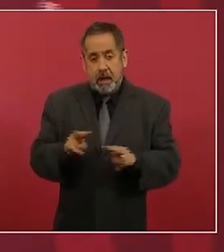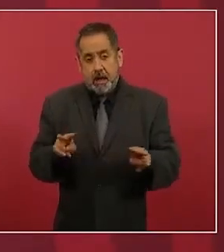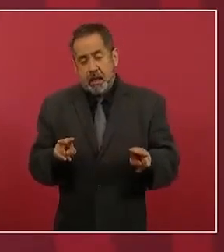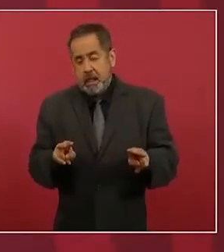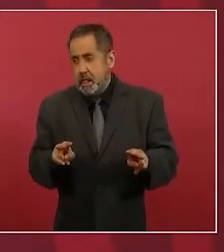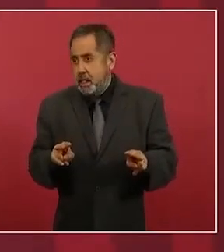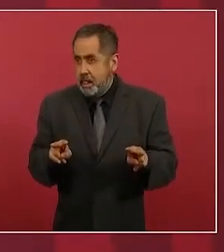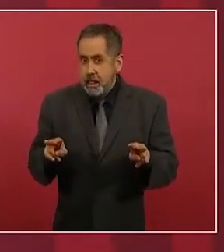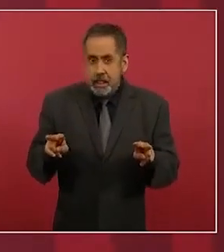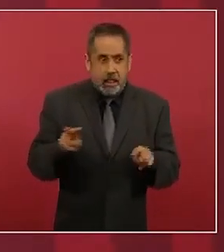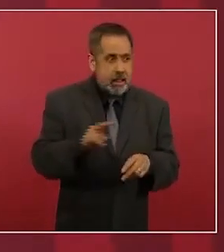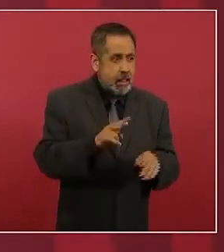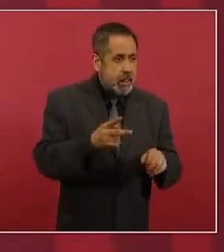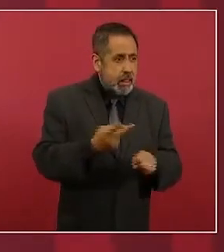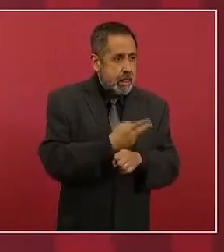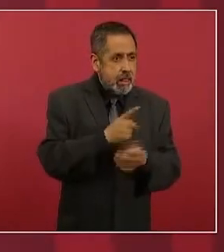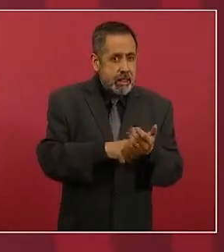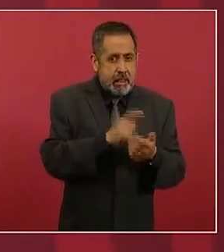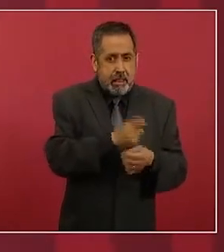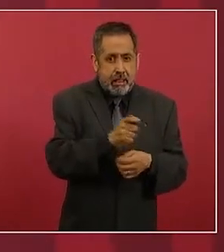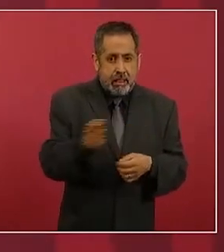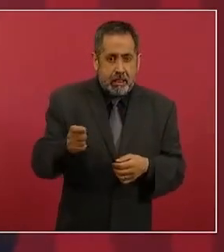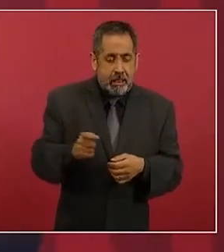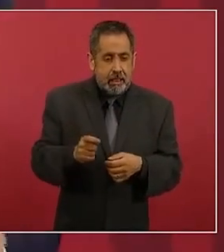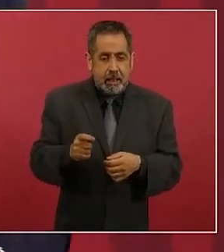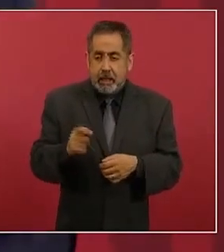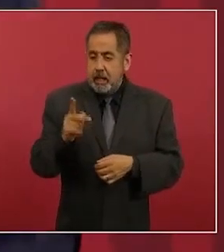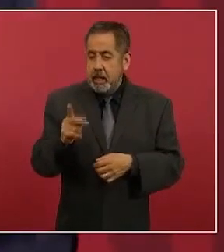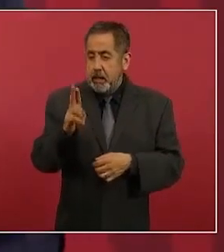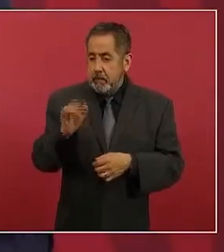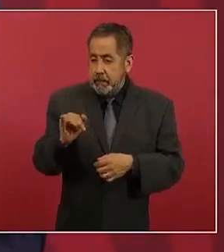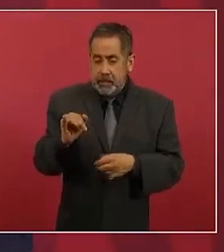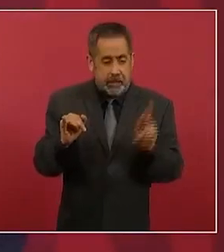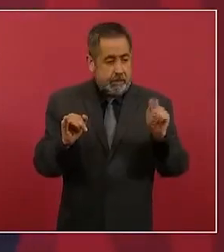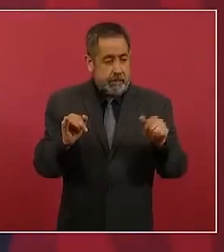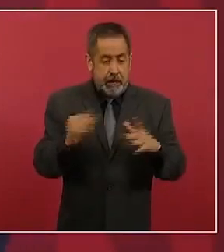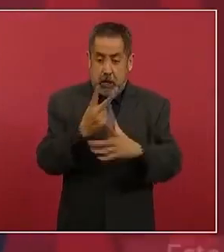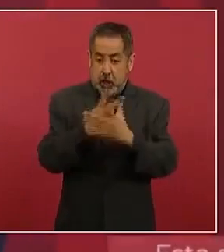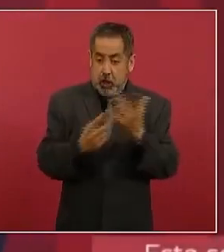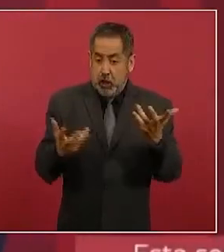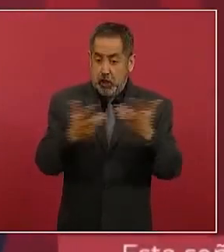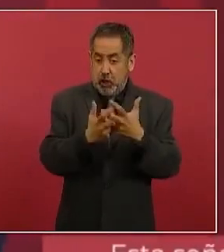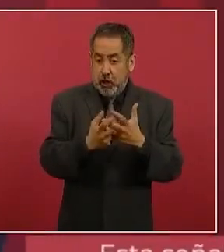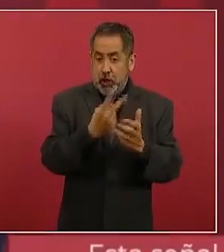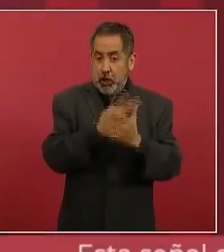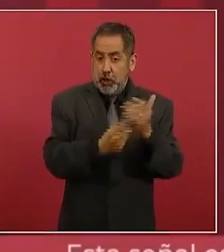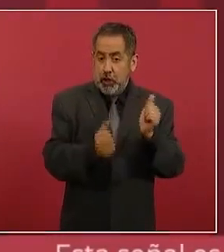viendo que son uno solo,